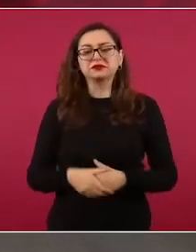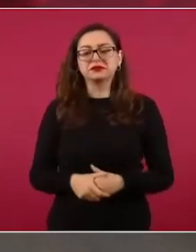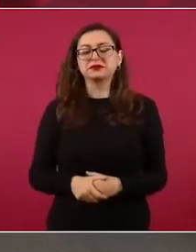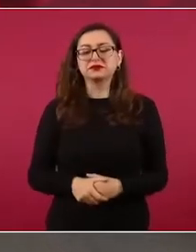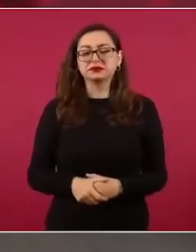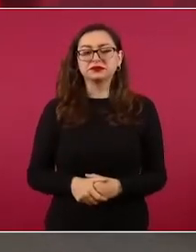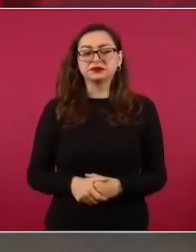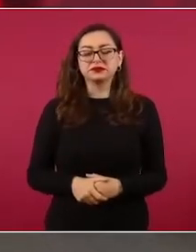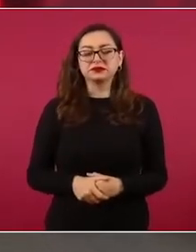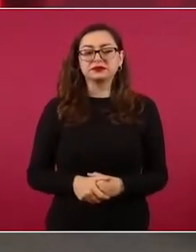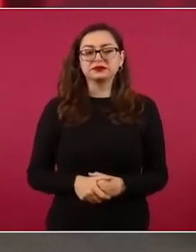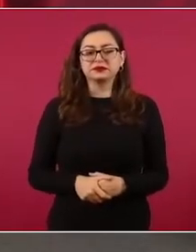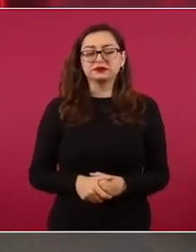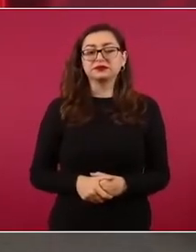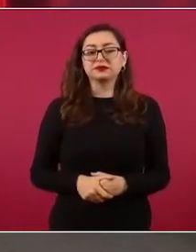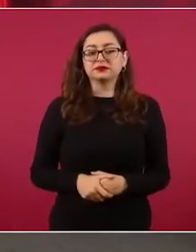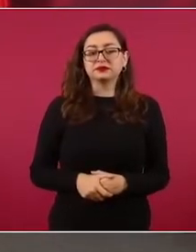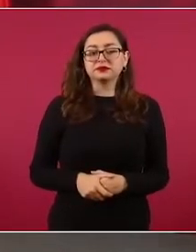él es